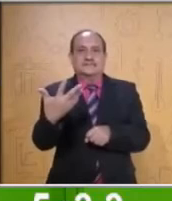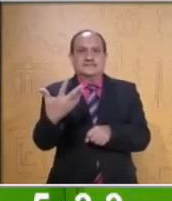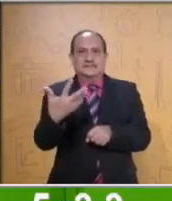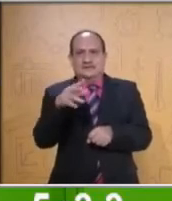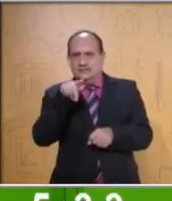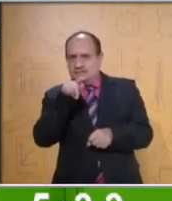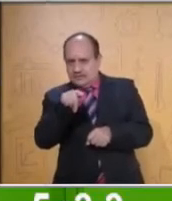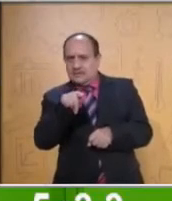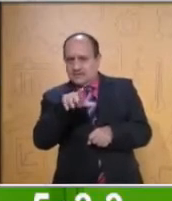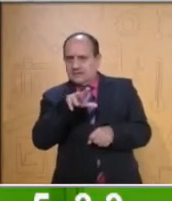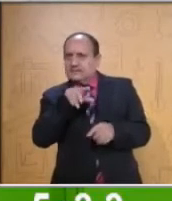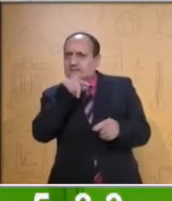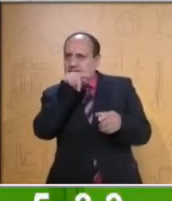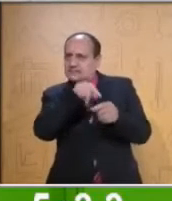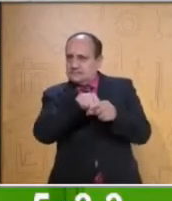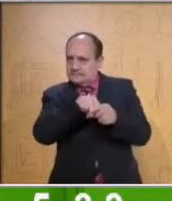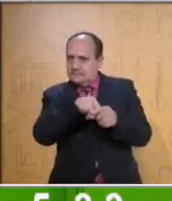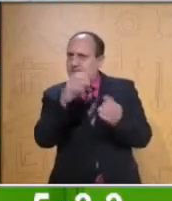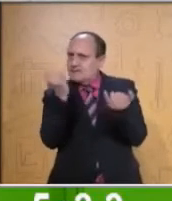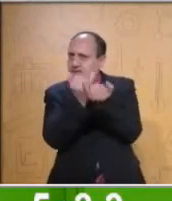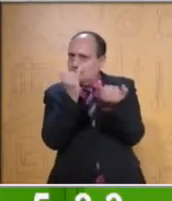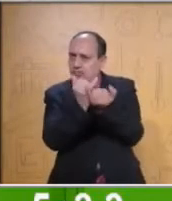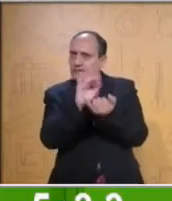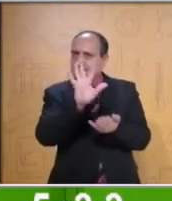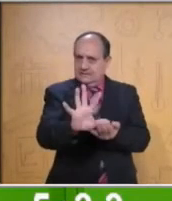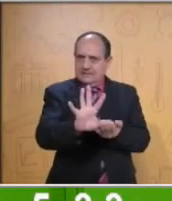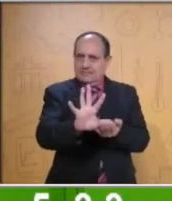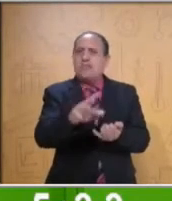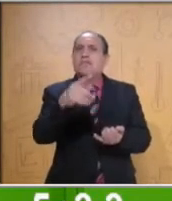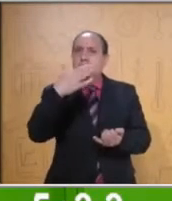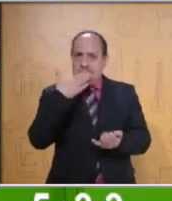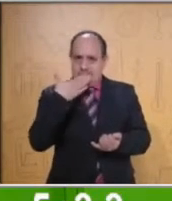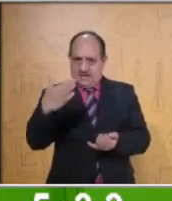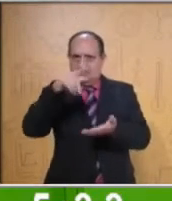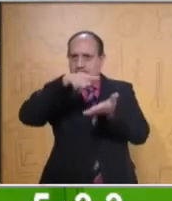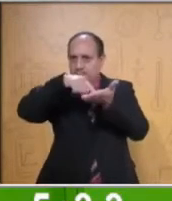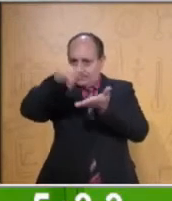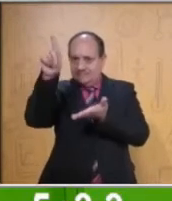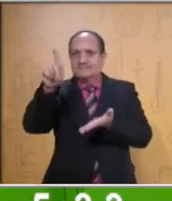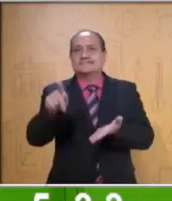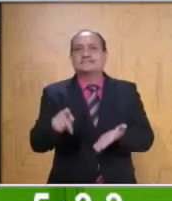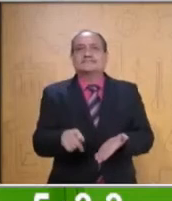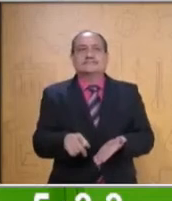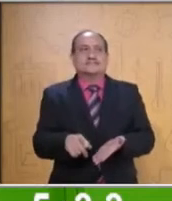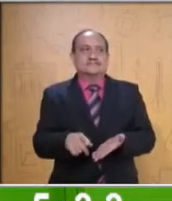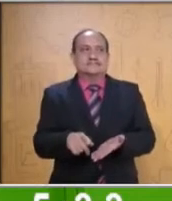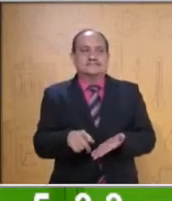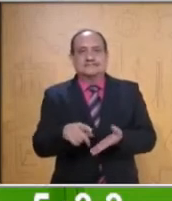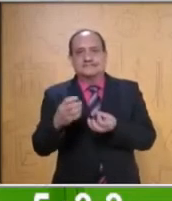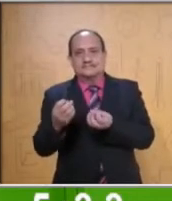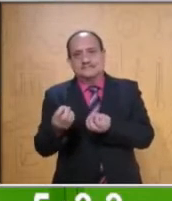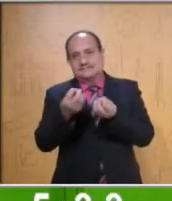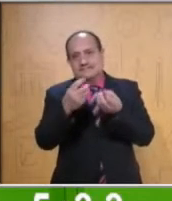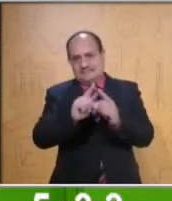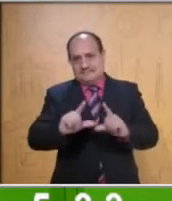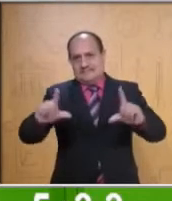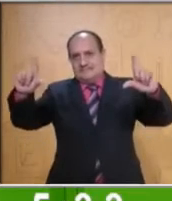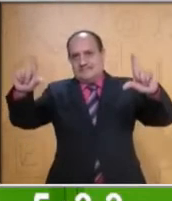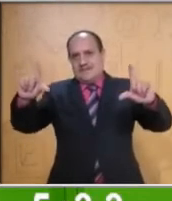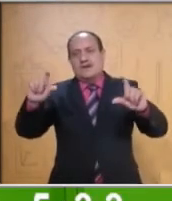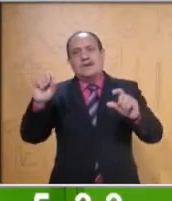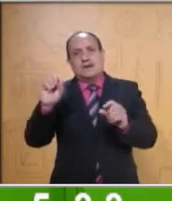ustedes obtuvieron este resultado, pues tenemos que es correcto. Voy a ponérselos de nuevo en la pantalla para que ustedes